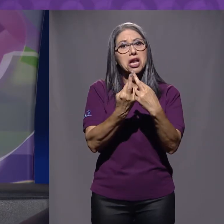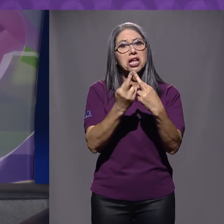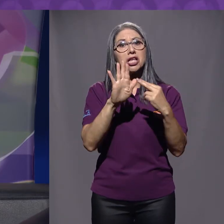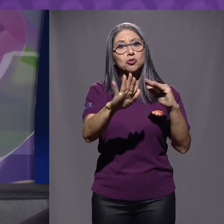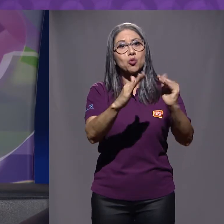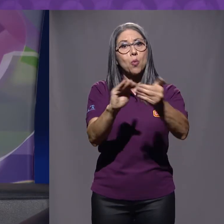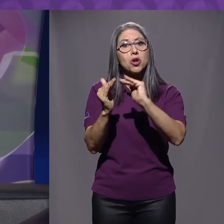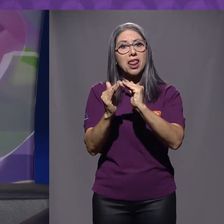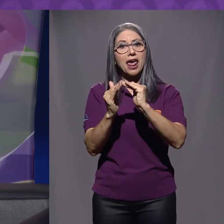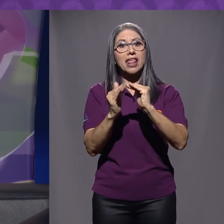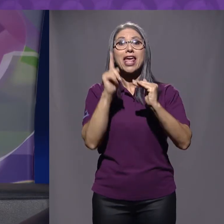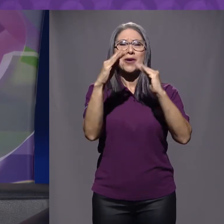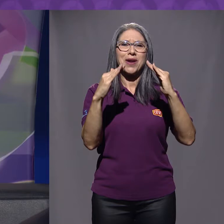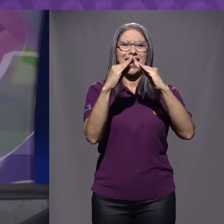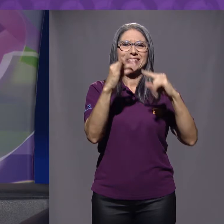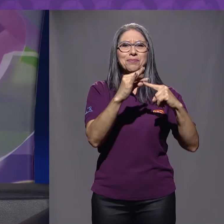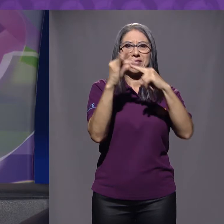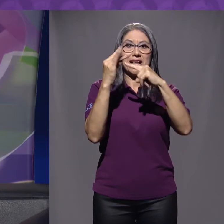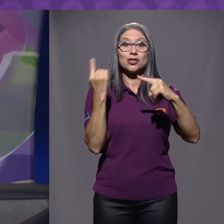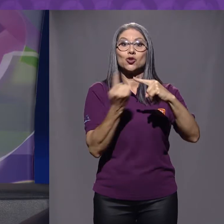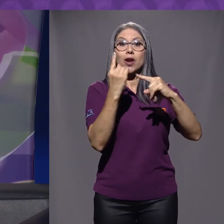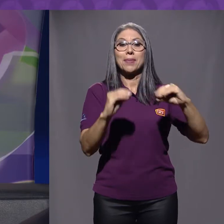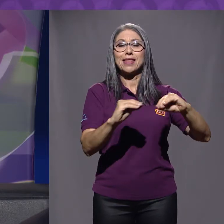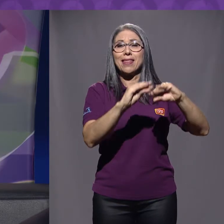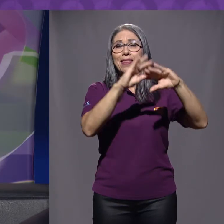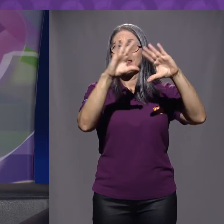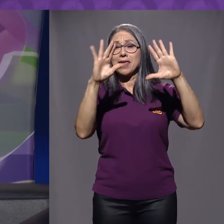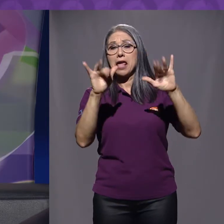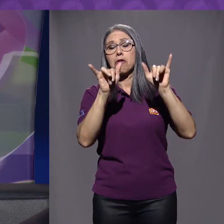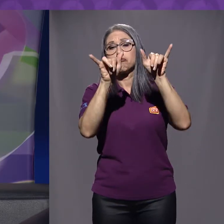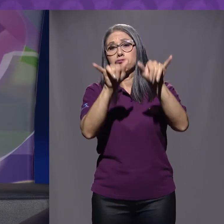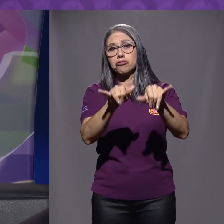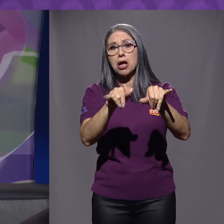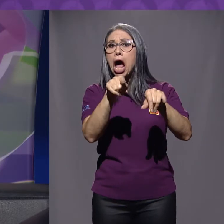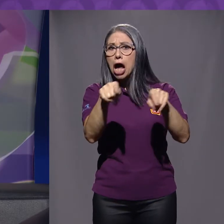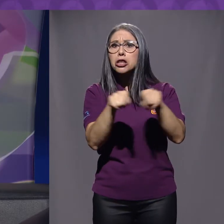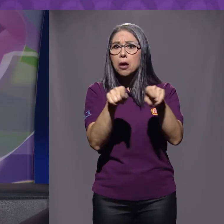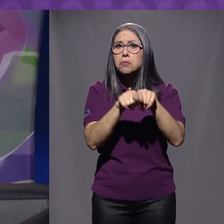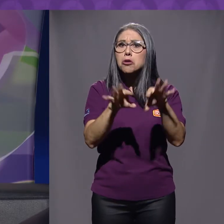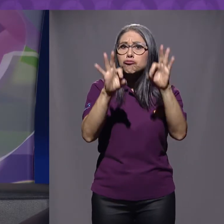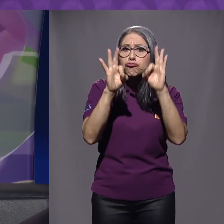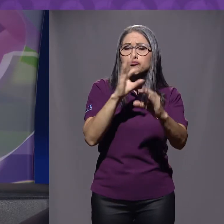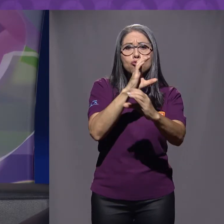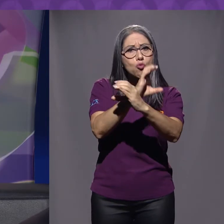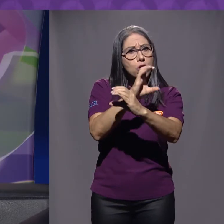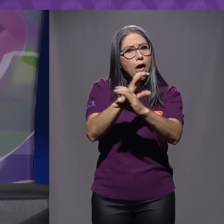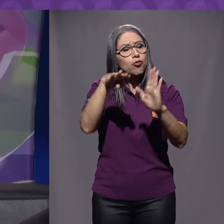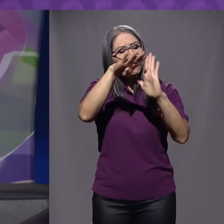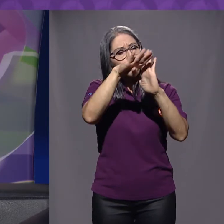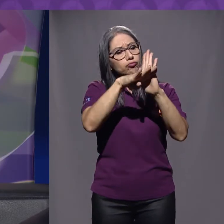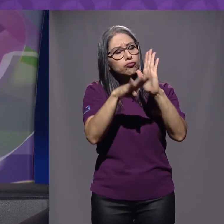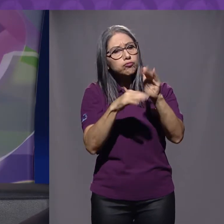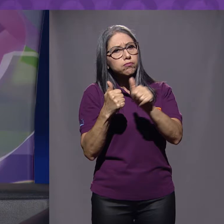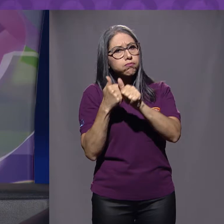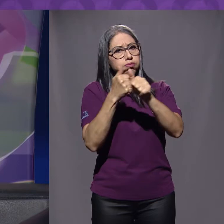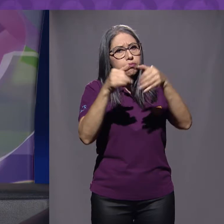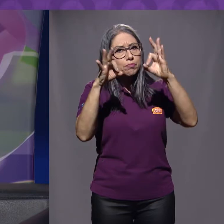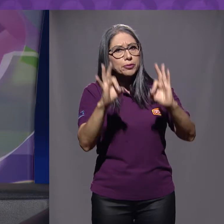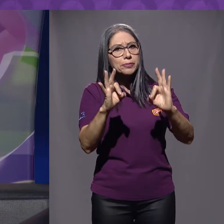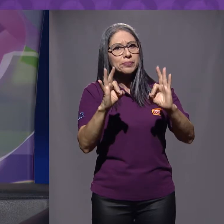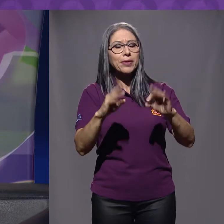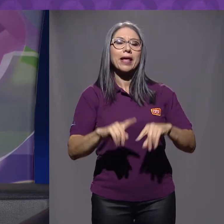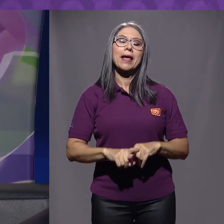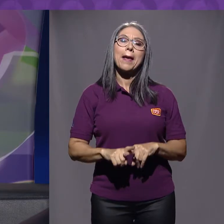comunidad, igualmente han adoptado como muy bien las medidas. Pero obviamente esto ha causado, y como usted lo dijo, pues